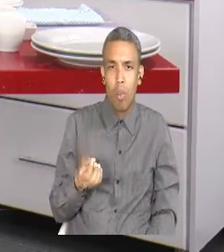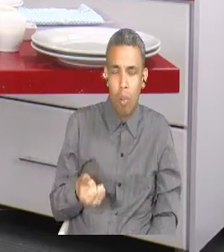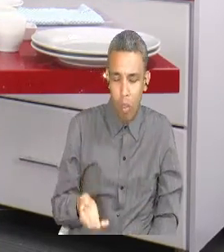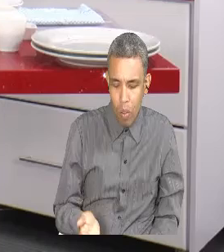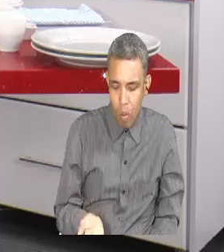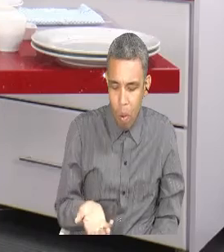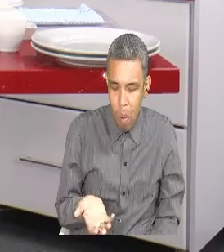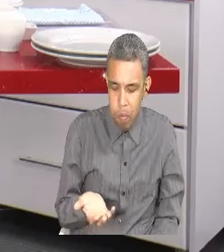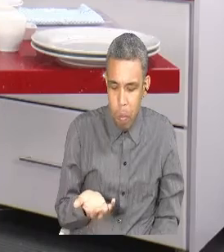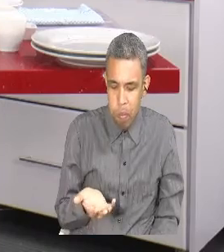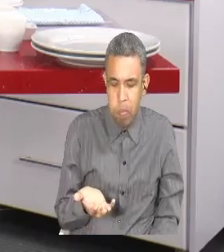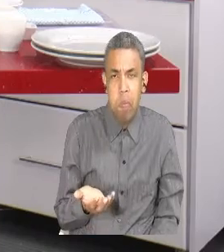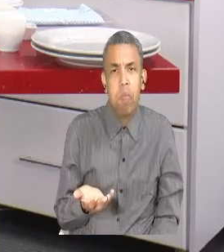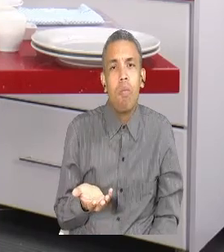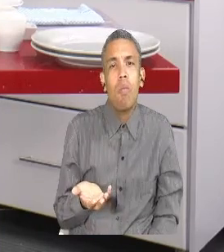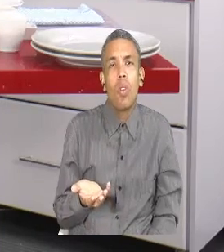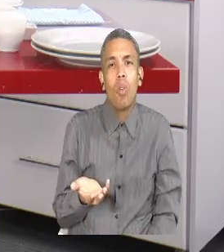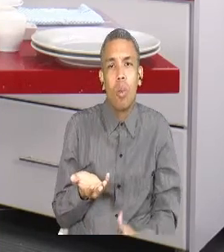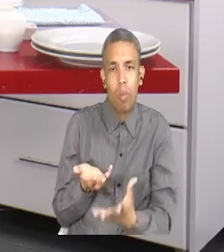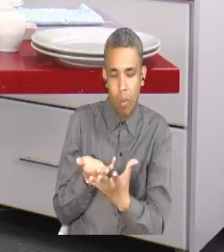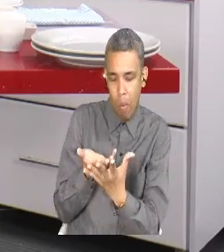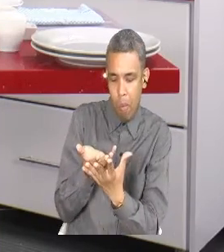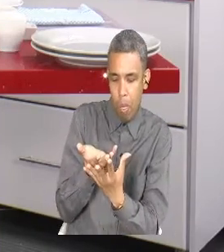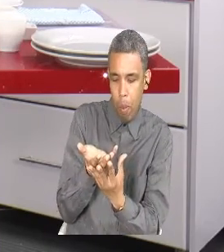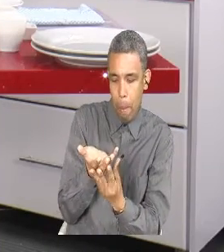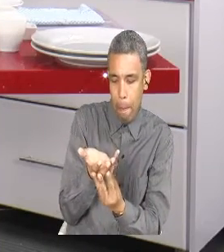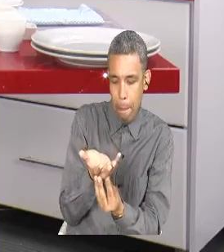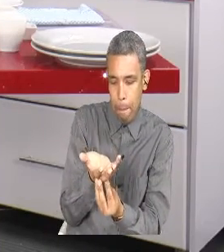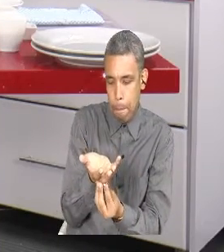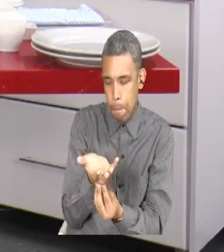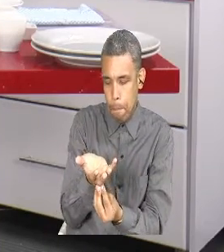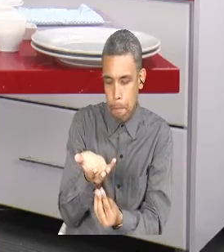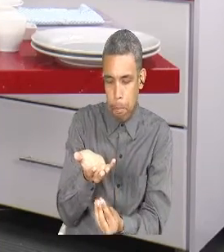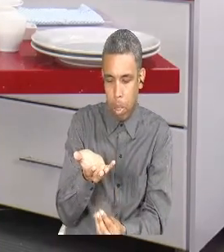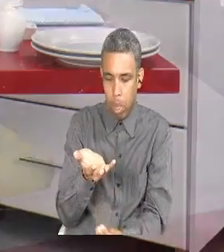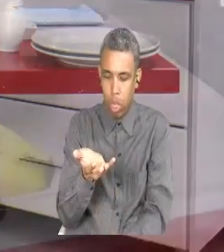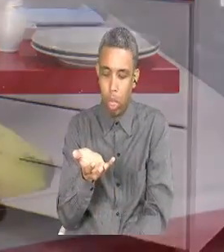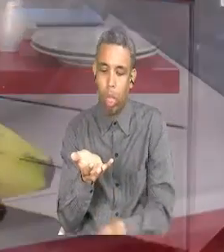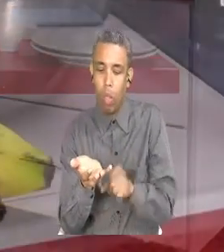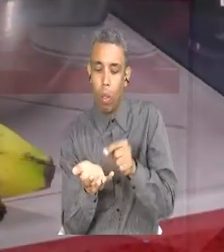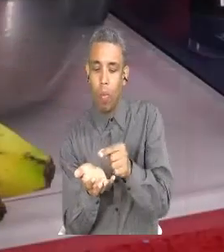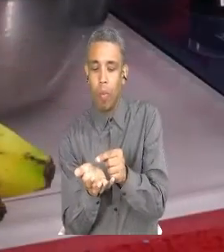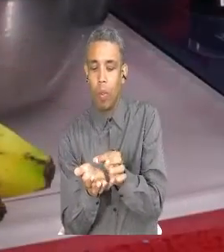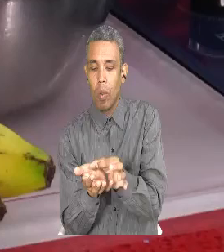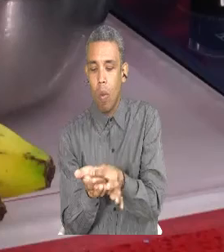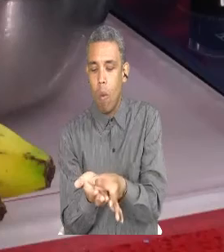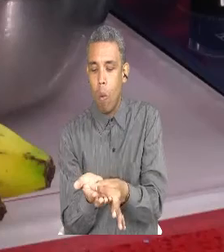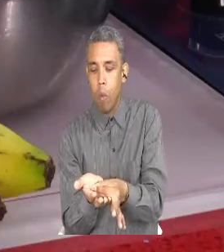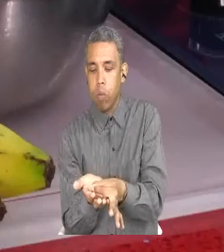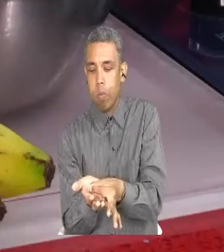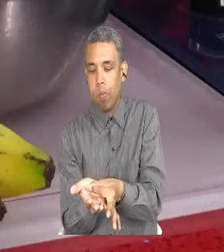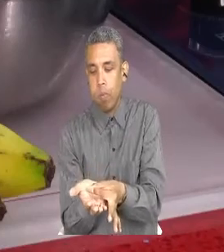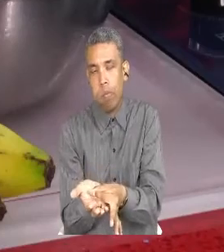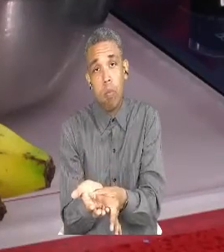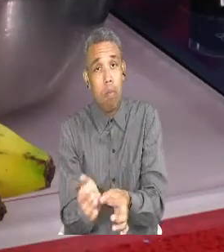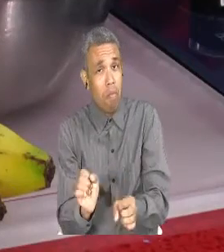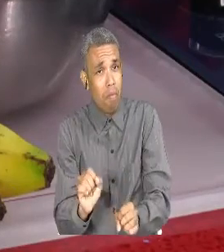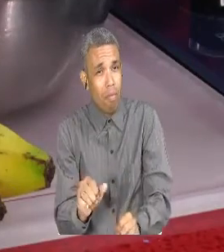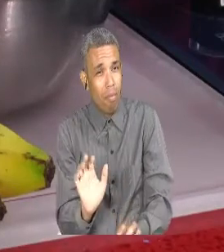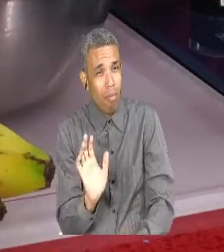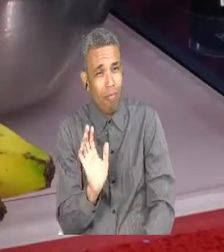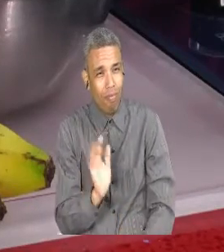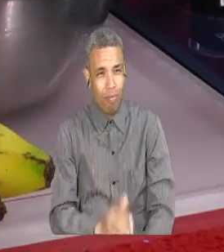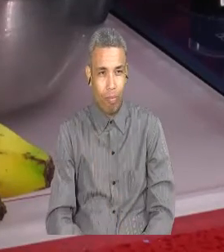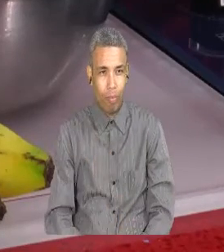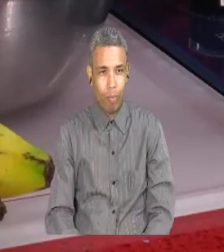mitad de las cáscaras, la yema. Ok. La idea es no adicionarle la clara. Ah,